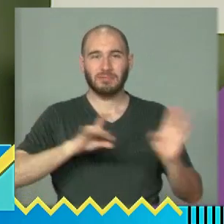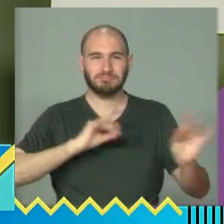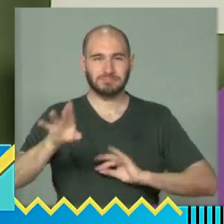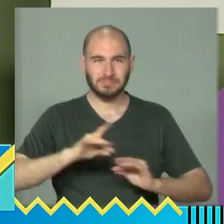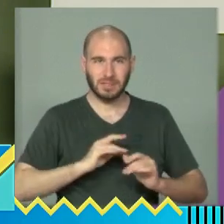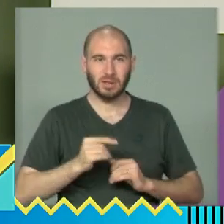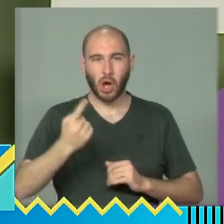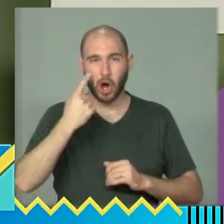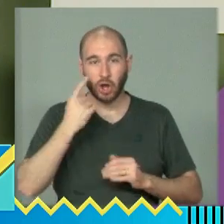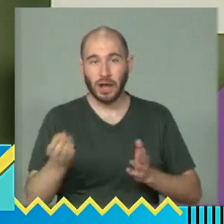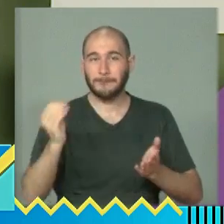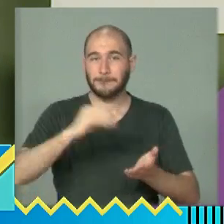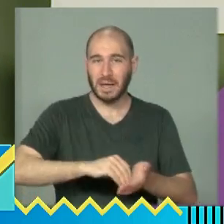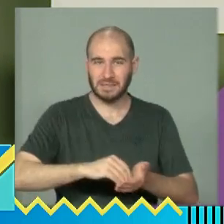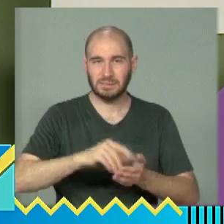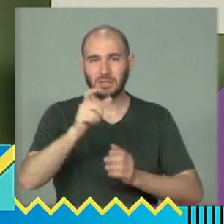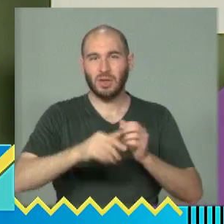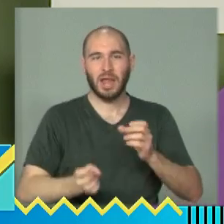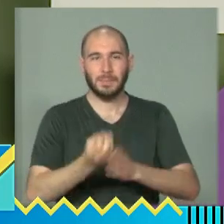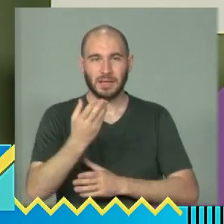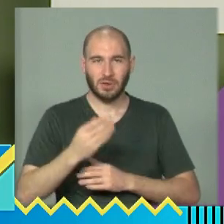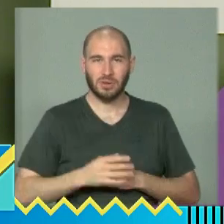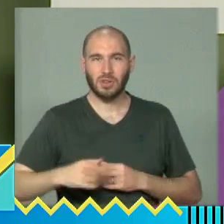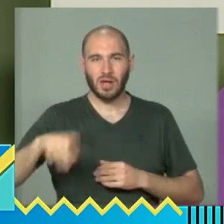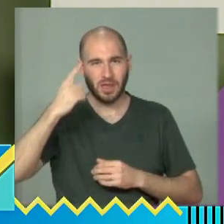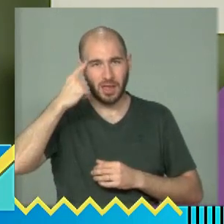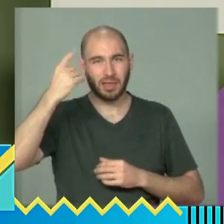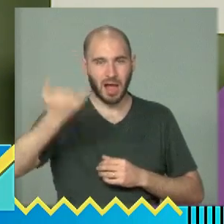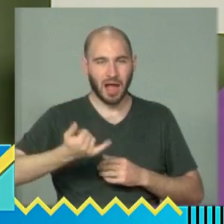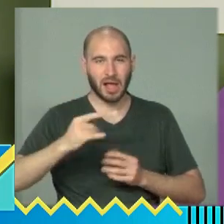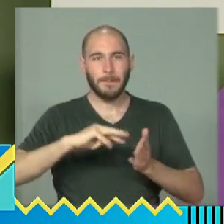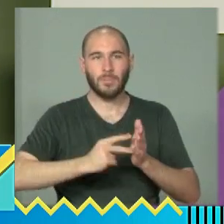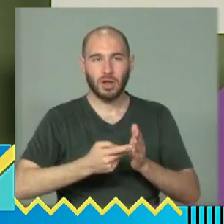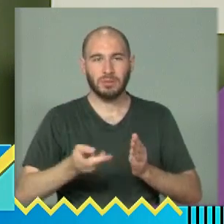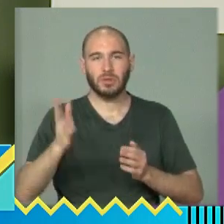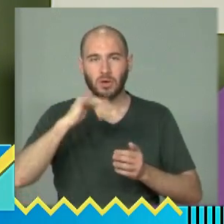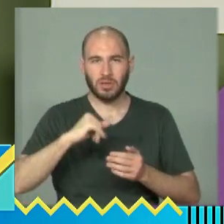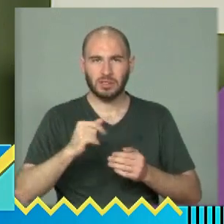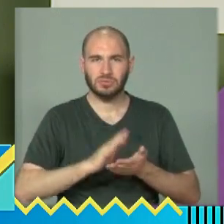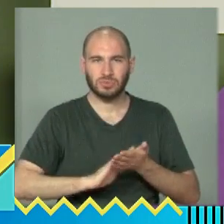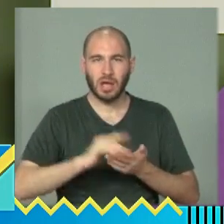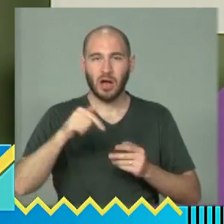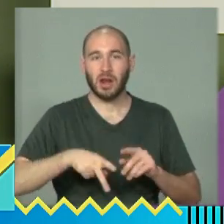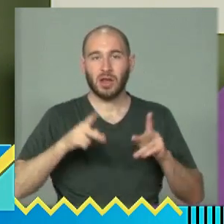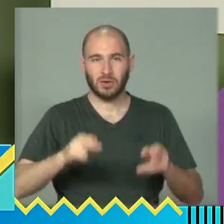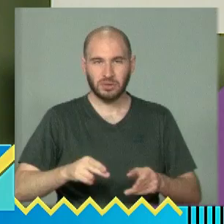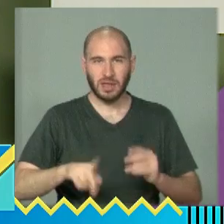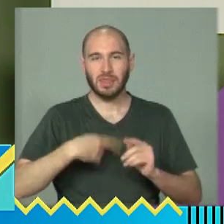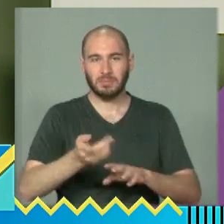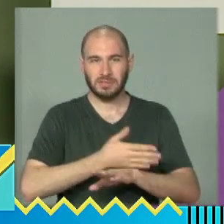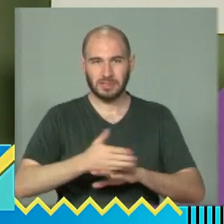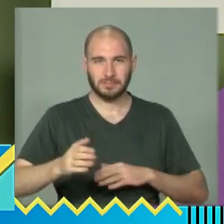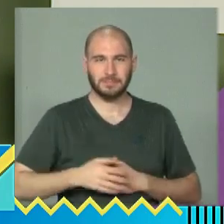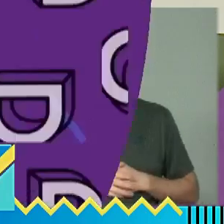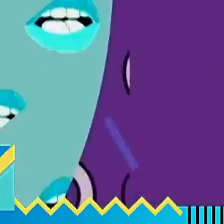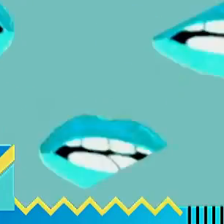invitadísimos a que conozcan más de estos chicos emprendedores que tienen ideas para esos problemas que todos los días nos preguntamos. Vamos a un pequeño corte y enseguida continuamos